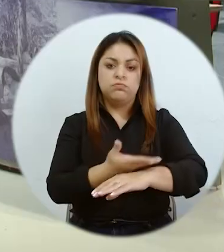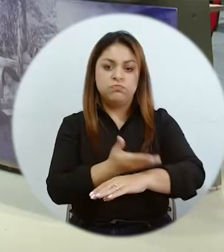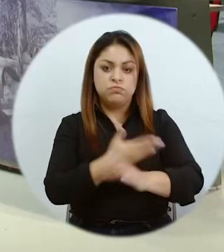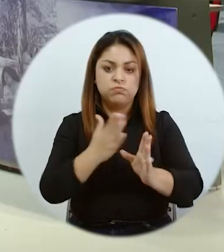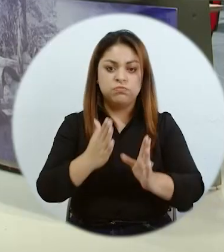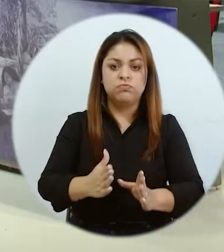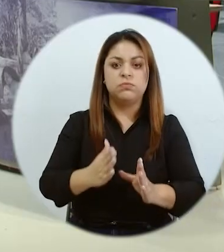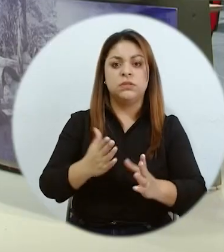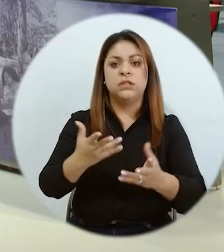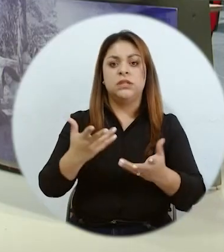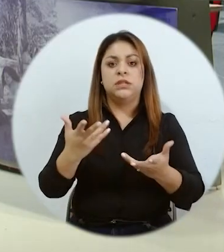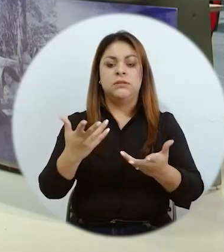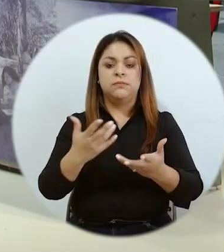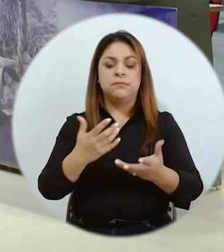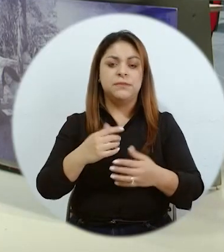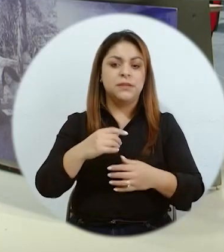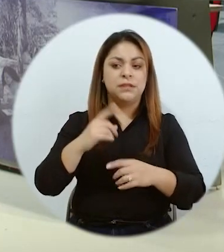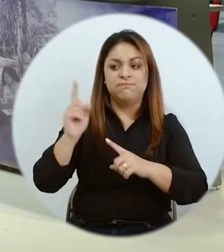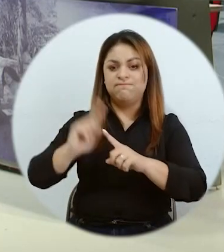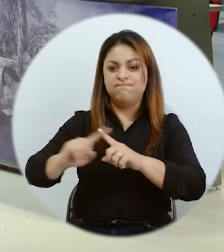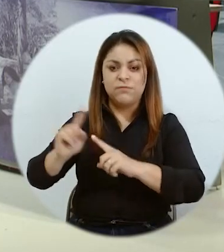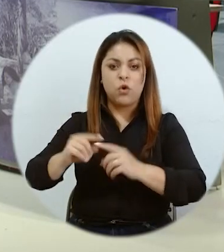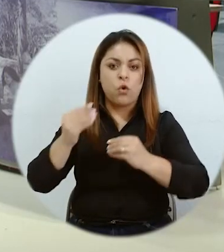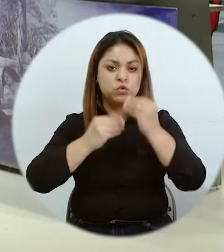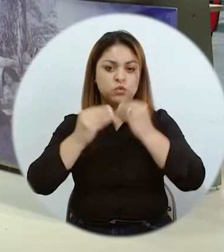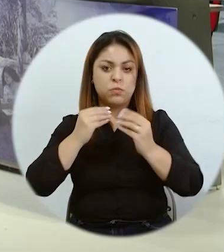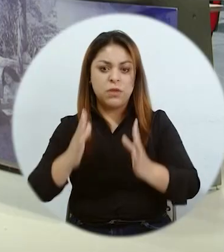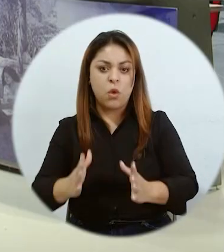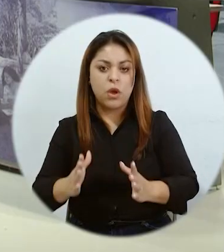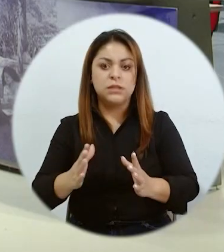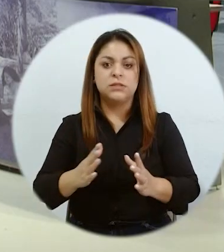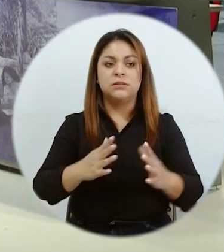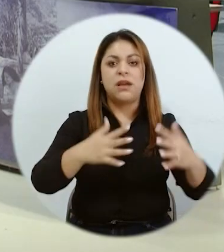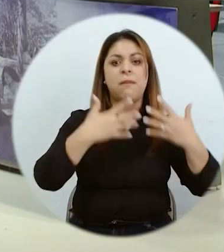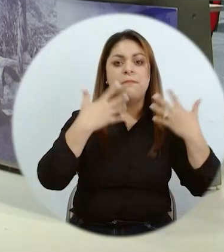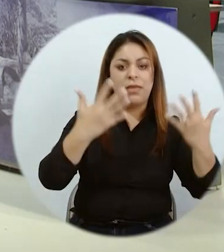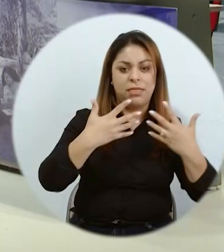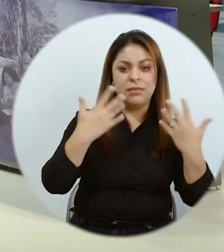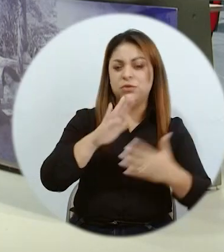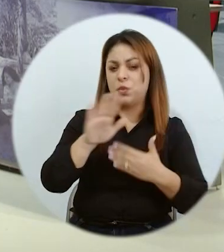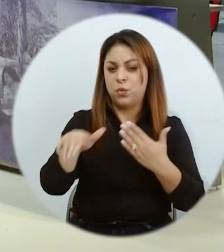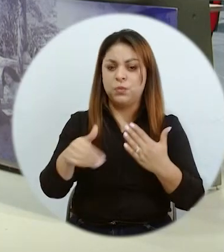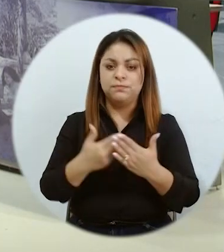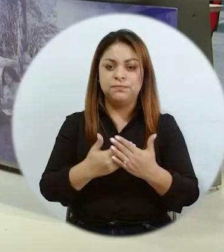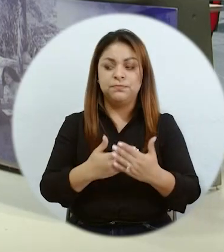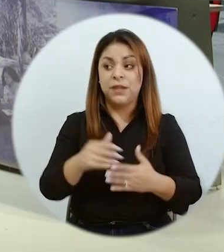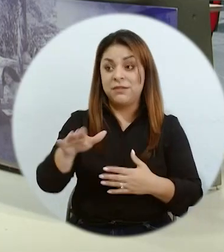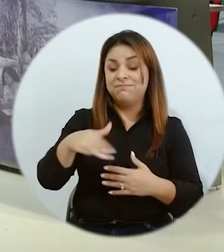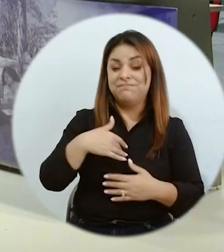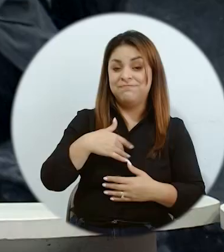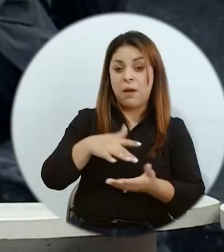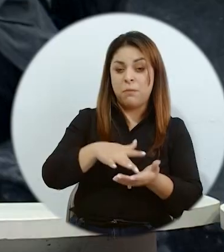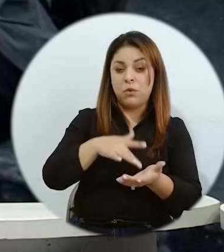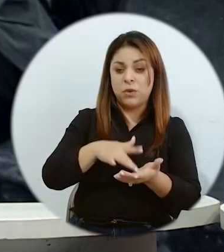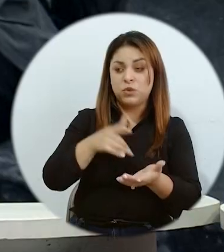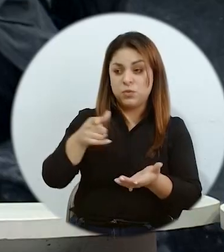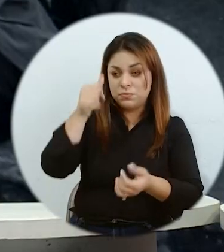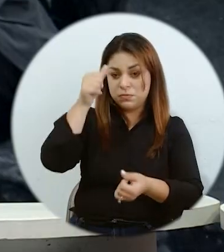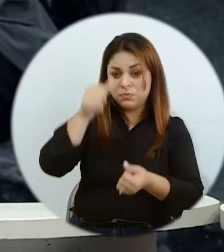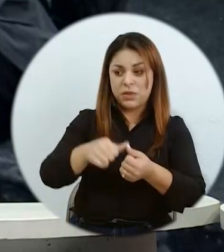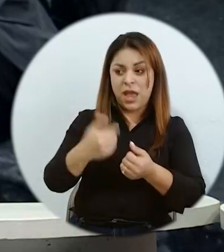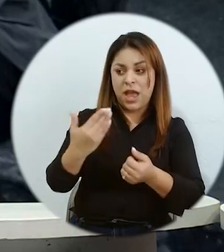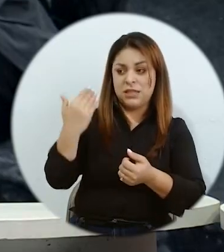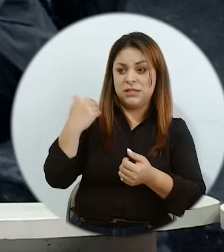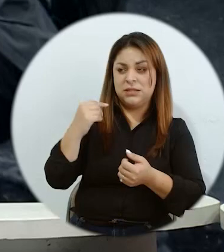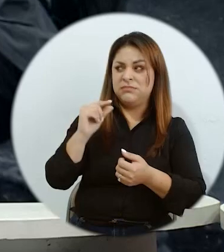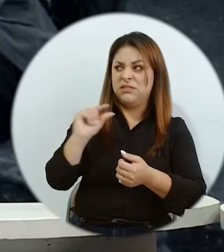para el ambiente. Sí, aprovecho para recordar que precisamente hace unas semanas tuvimos aquí a los